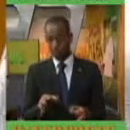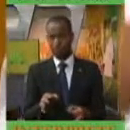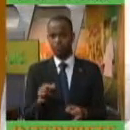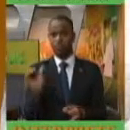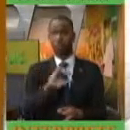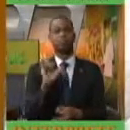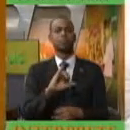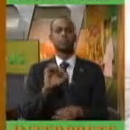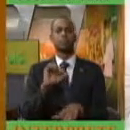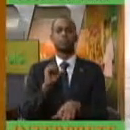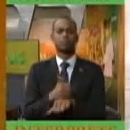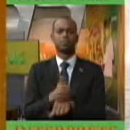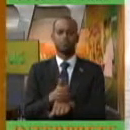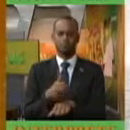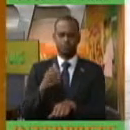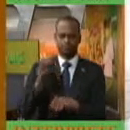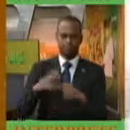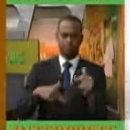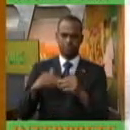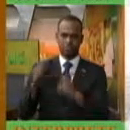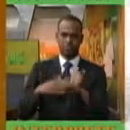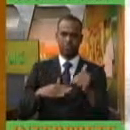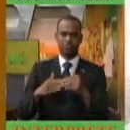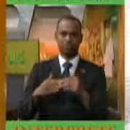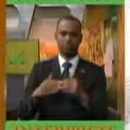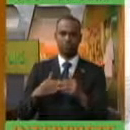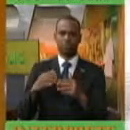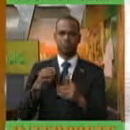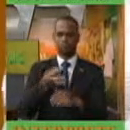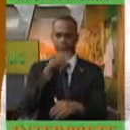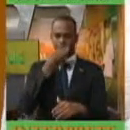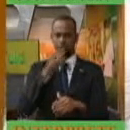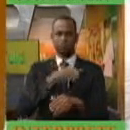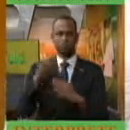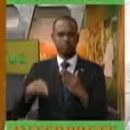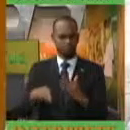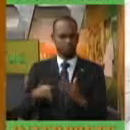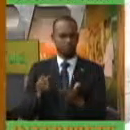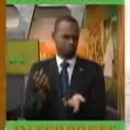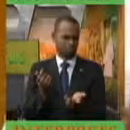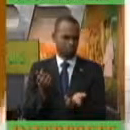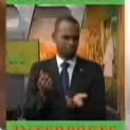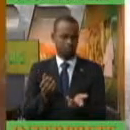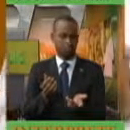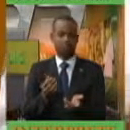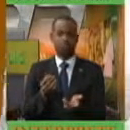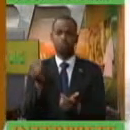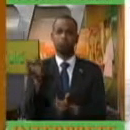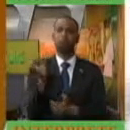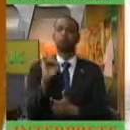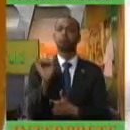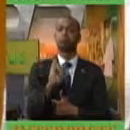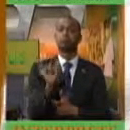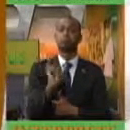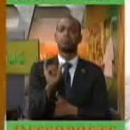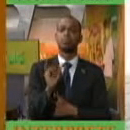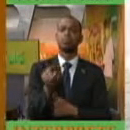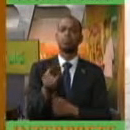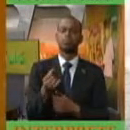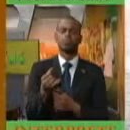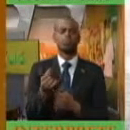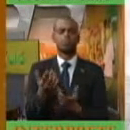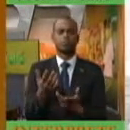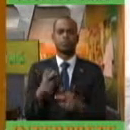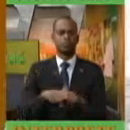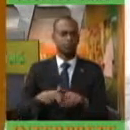ya la construcción del centro que está a nivel de plato, también lo que son equipamientos